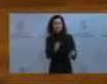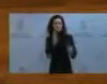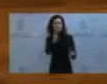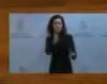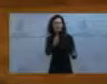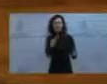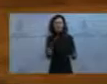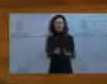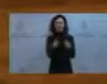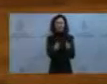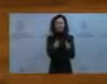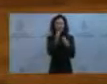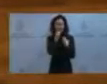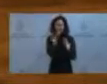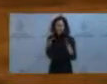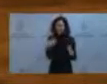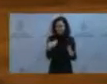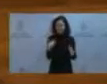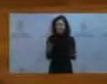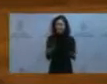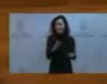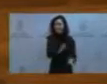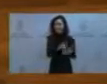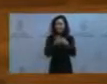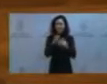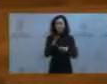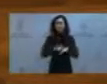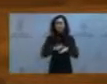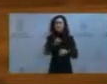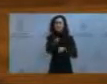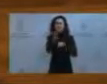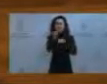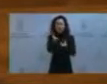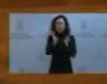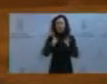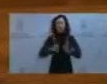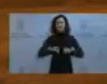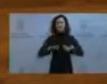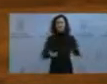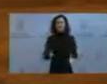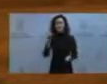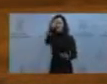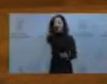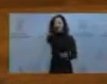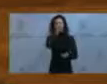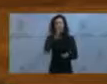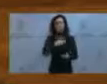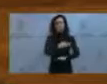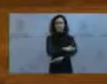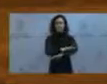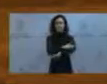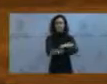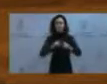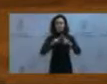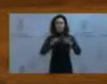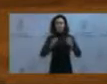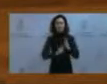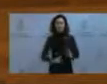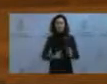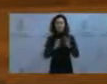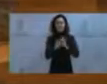largamente. Viene esto a colación de que, en nuestra opinión, el Gobierno de Asturias, usted en